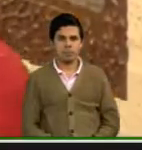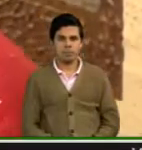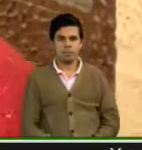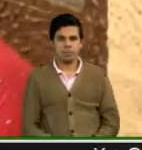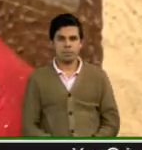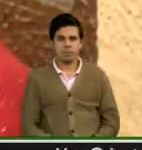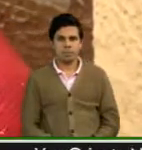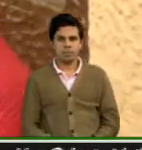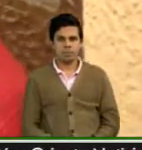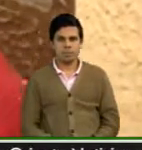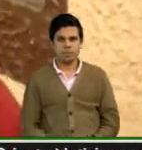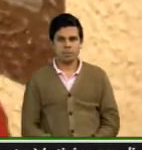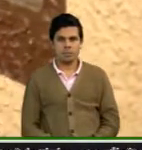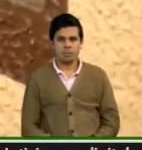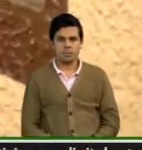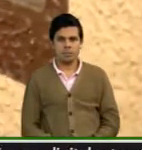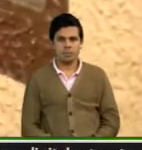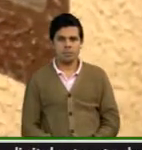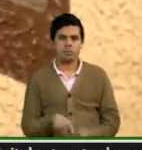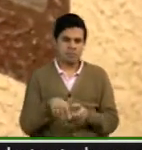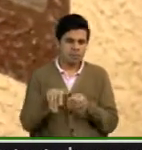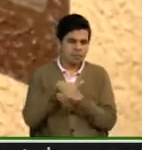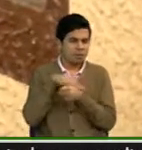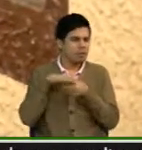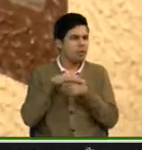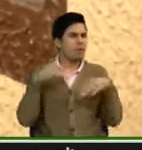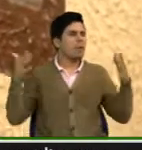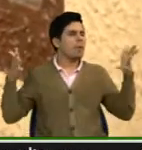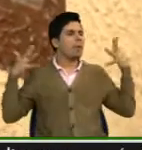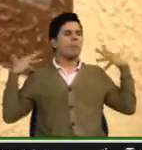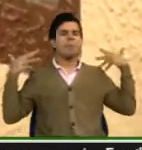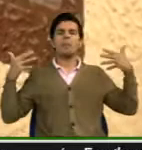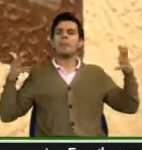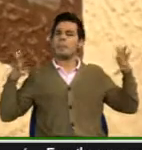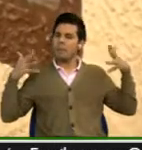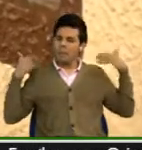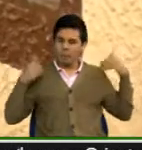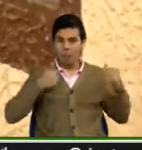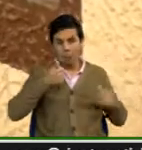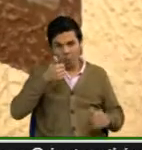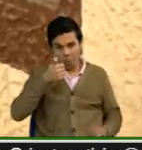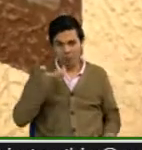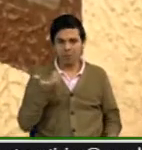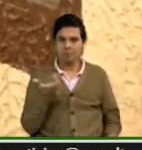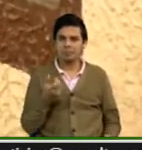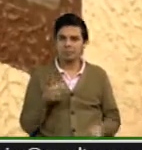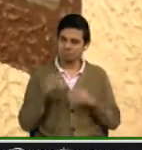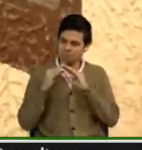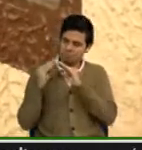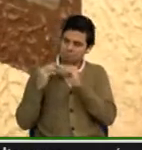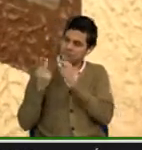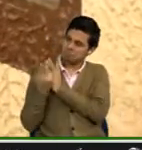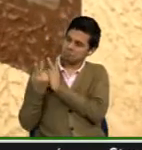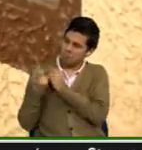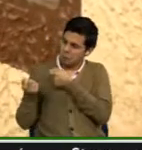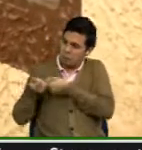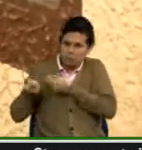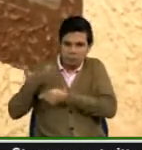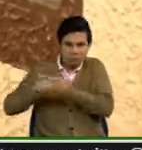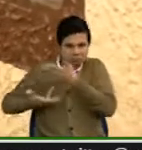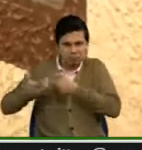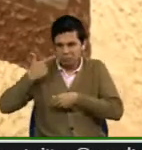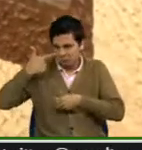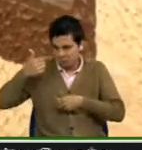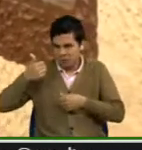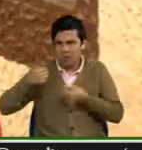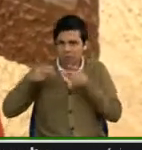Cosas bonitas que tiene el barrio, el clima, por primero. El segundo, pues los vecinos, sí, son de buena calidad y